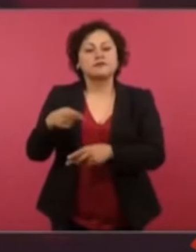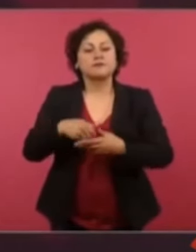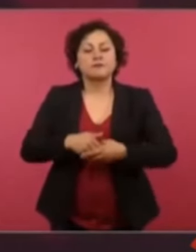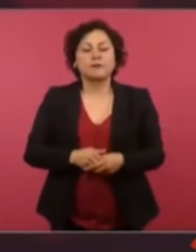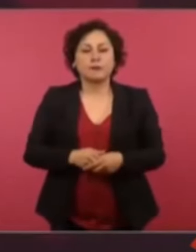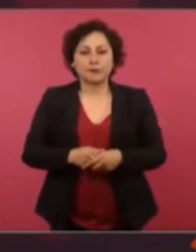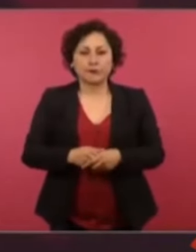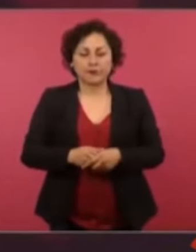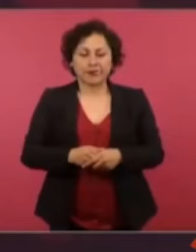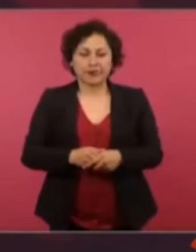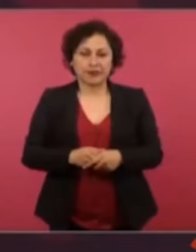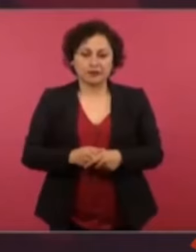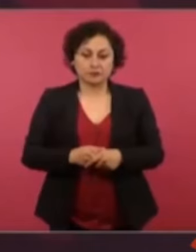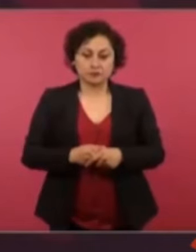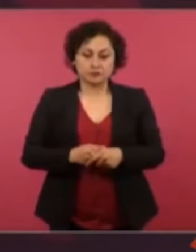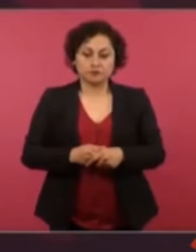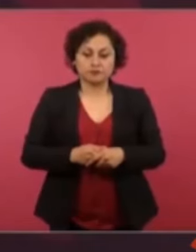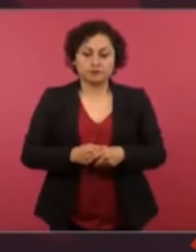el